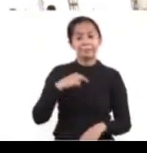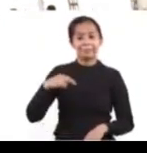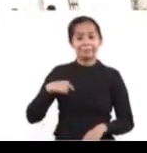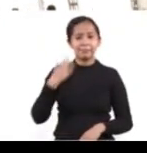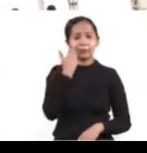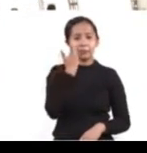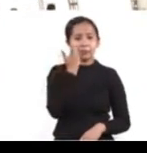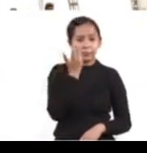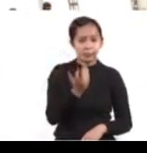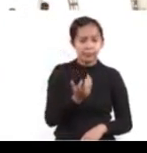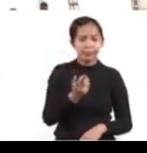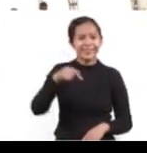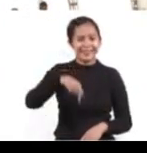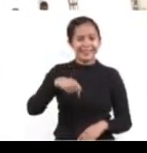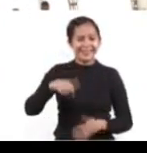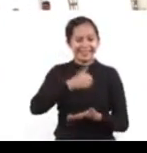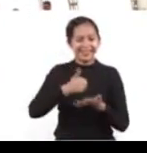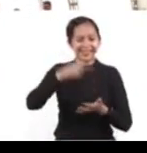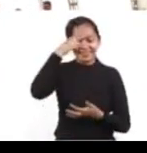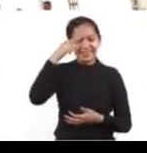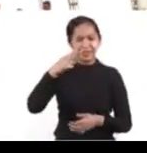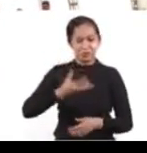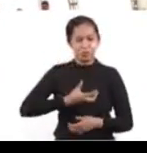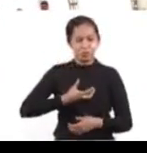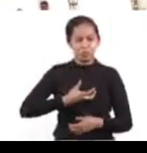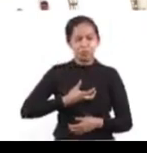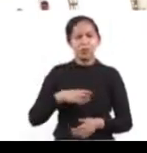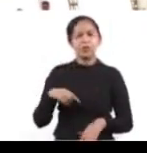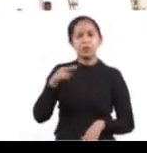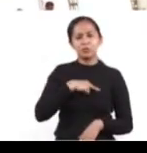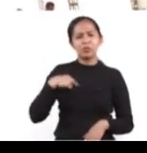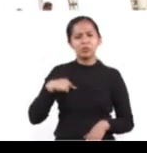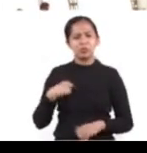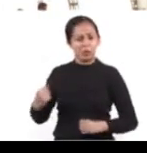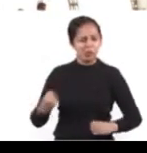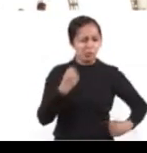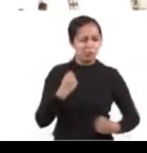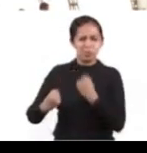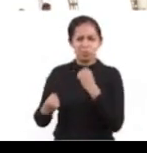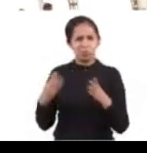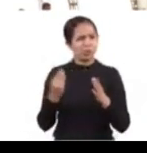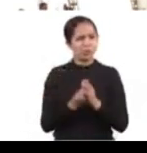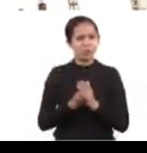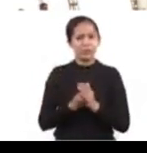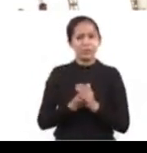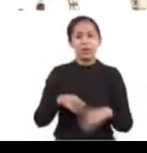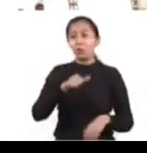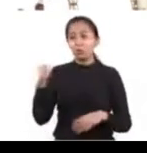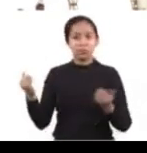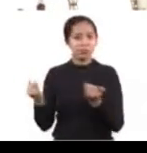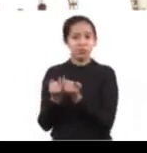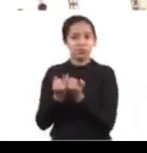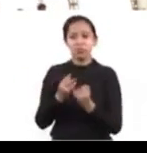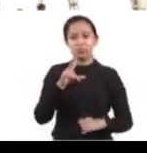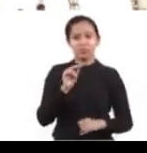Queremos hacer en la Ciudad de México, en el Zócalo de la Ciudad de México, un récord Guinness que sea imposible de romper.